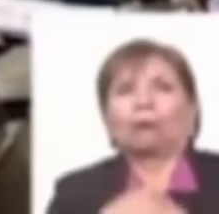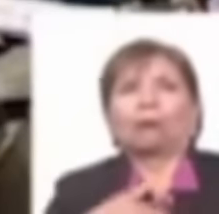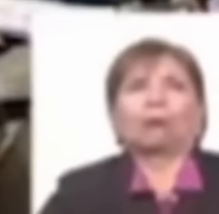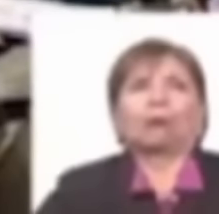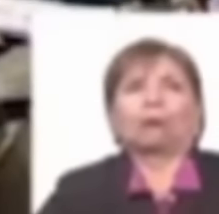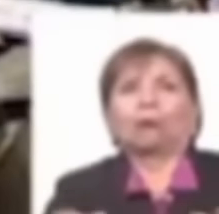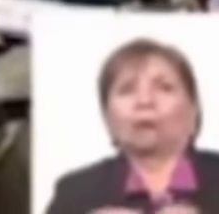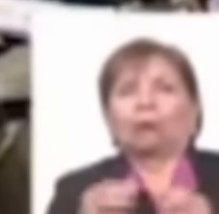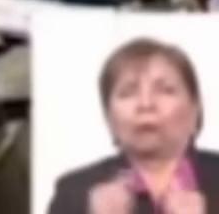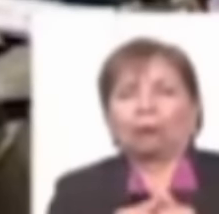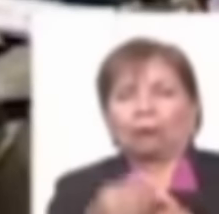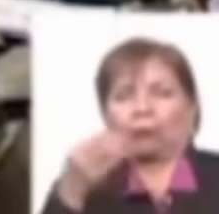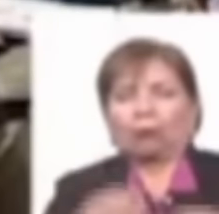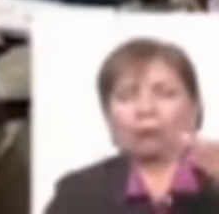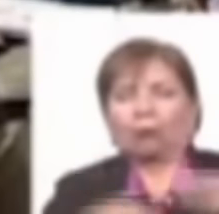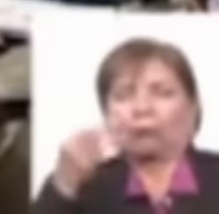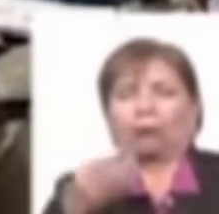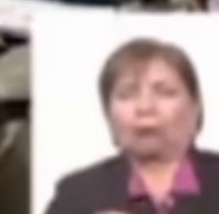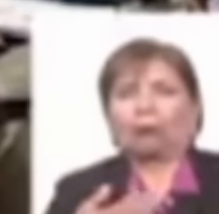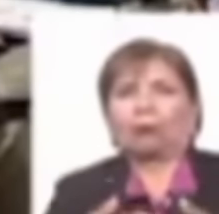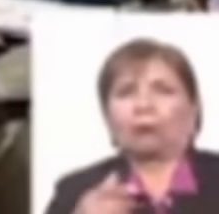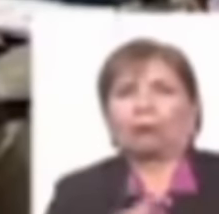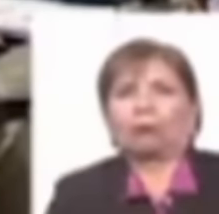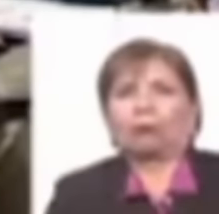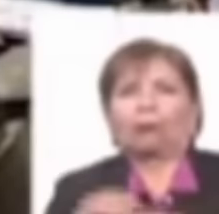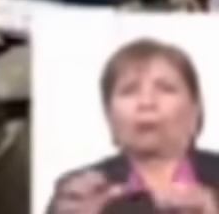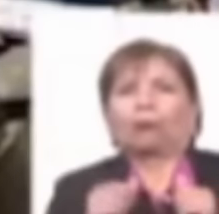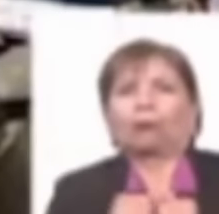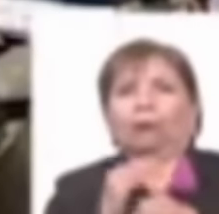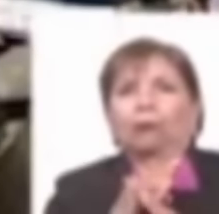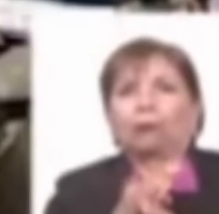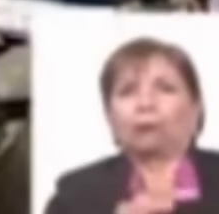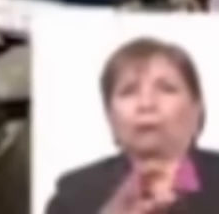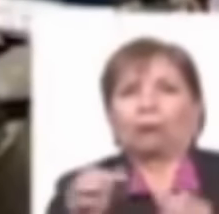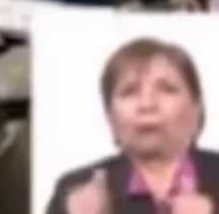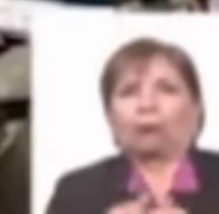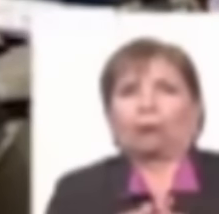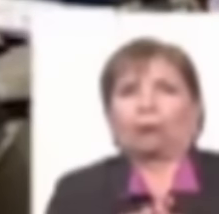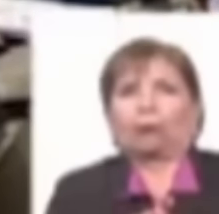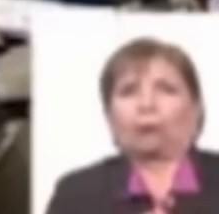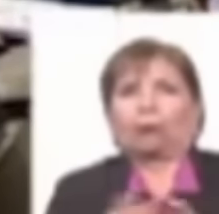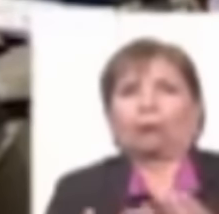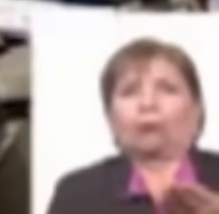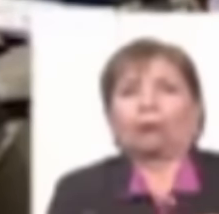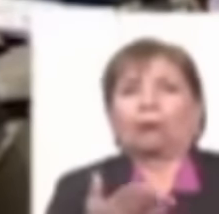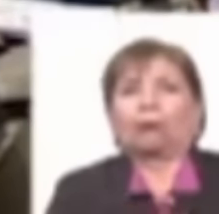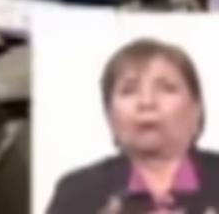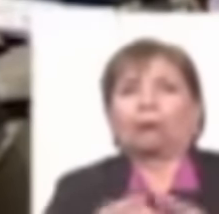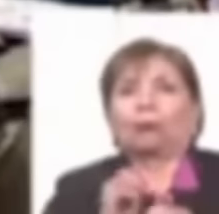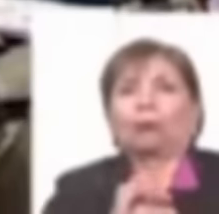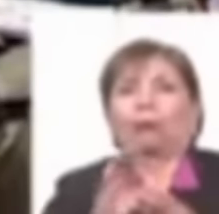que la Junta Nacional de Justicia en ese momento está haciendo una defensa cerrada. O sea, cual traveling